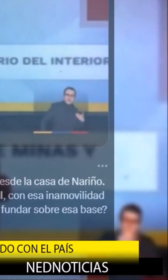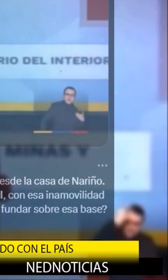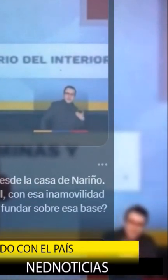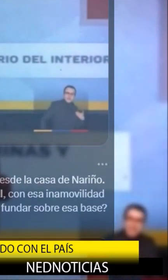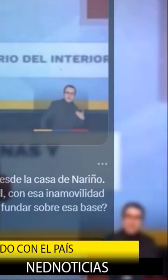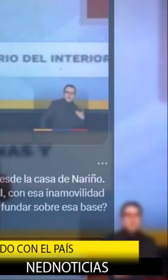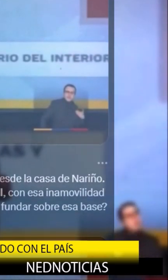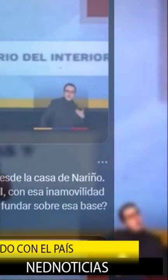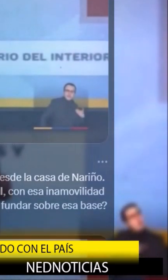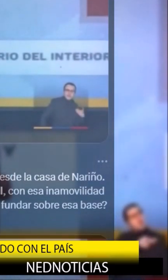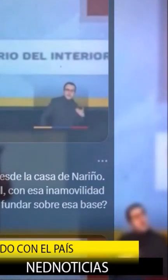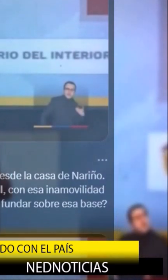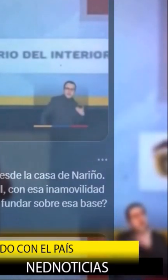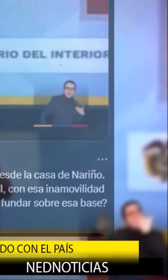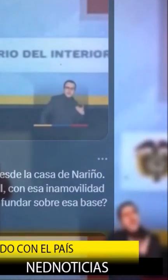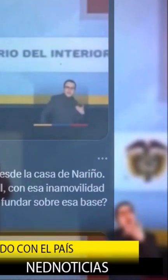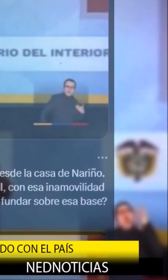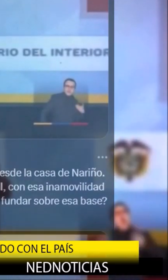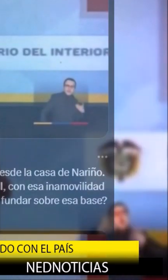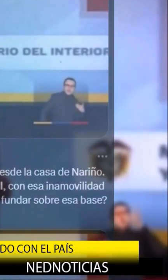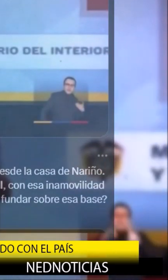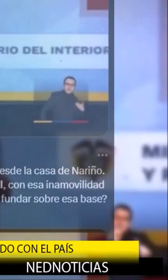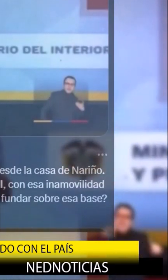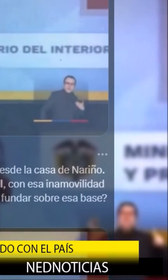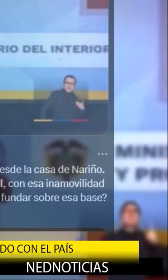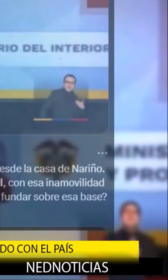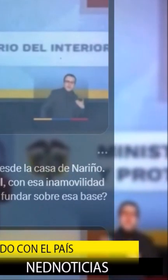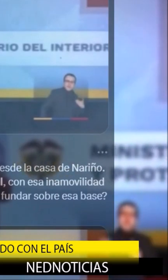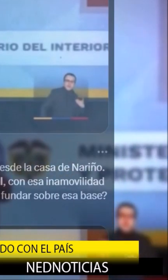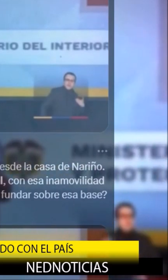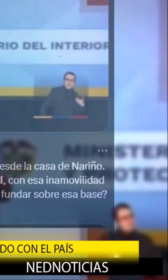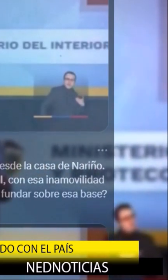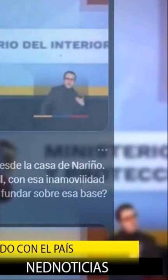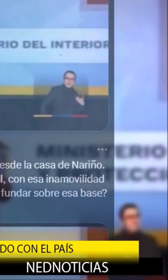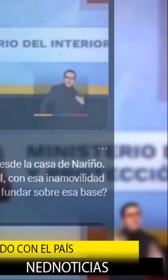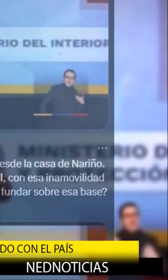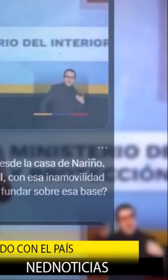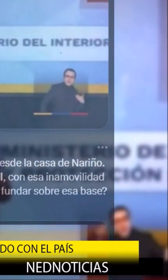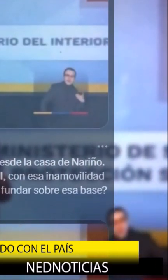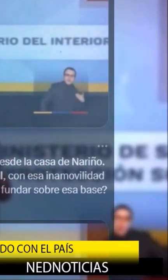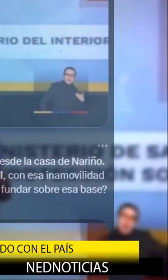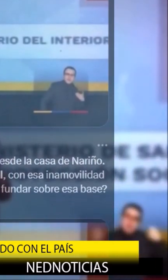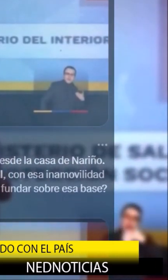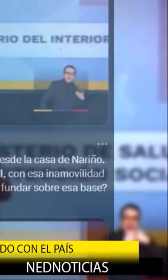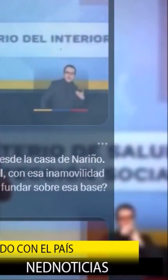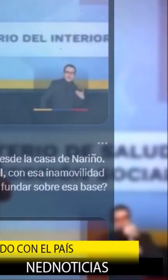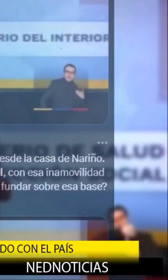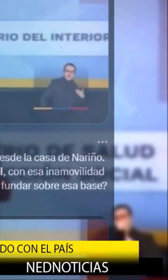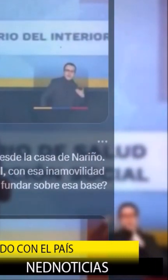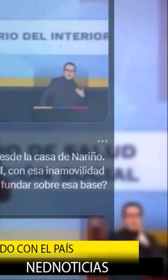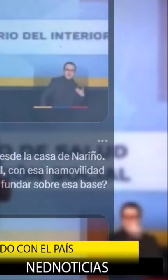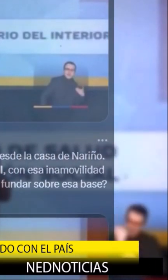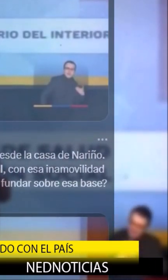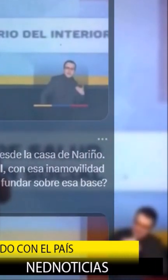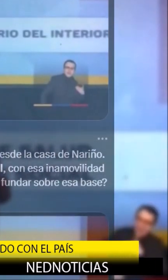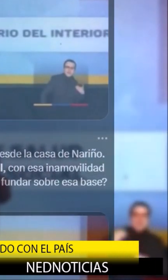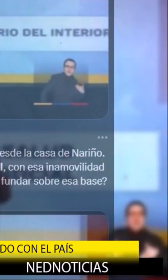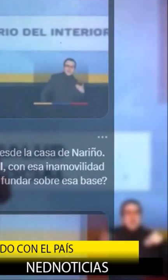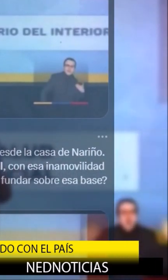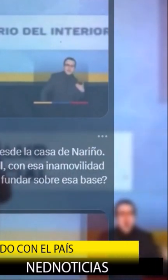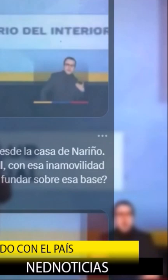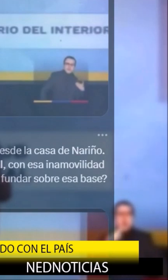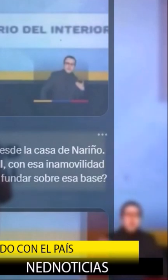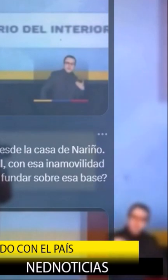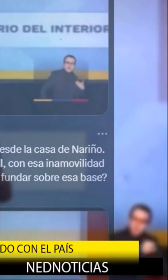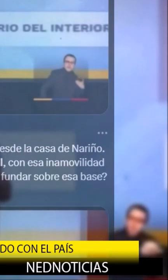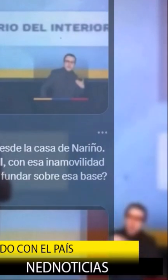las MIPYME, que generan el 80% del empleo en Colombia. Estaba hablando aproximadamente de 16 millones de colombianos que están en esos